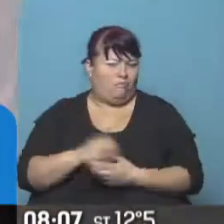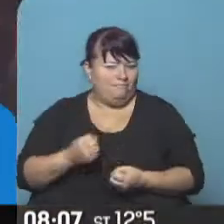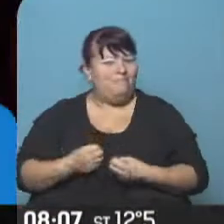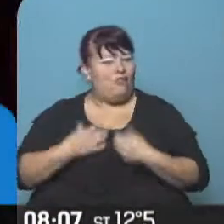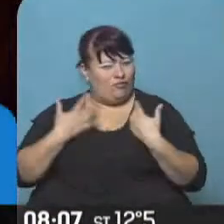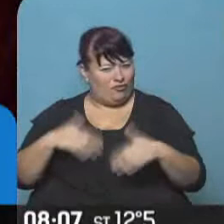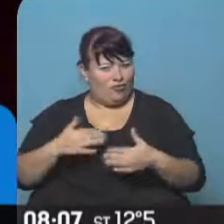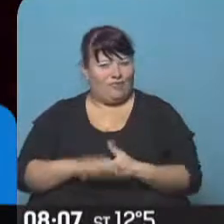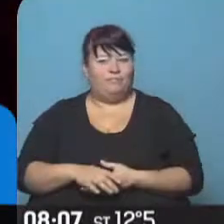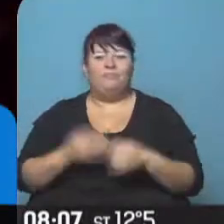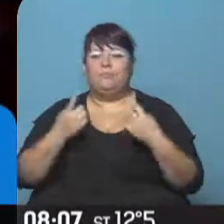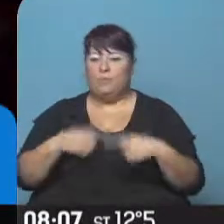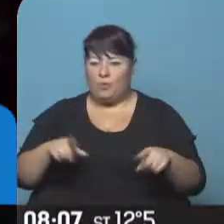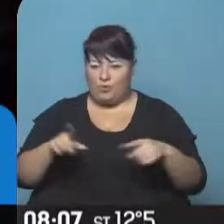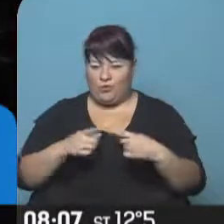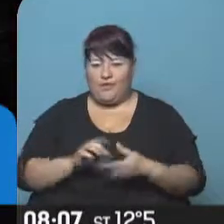emocionados.